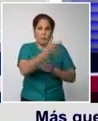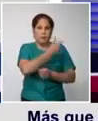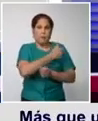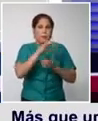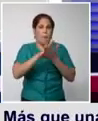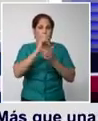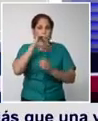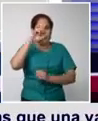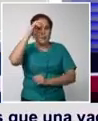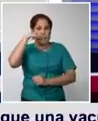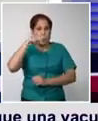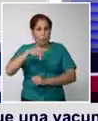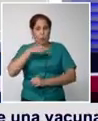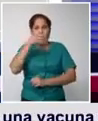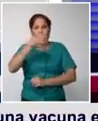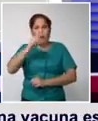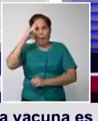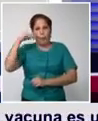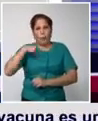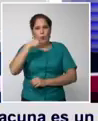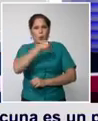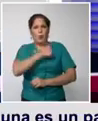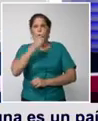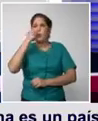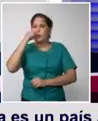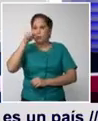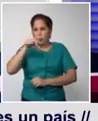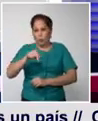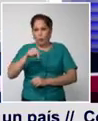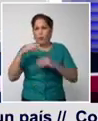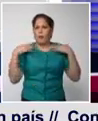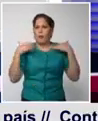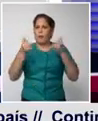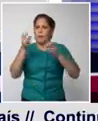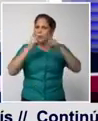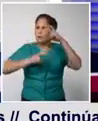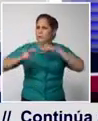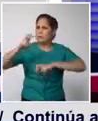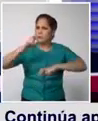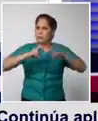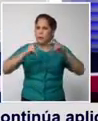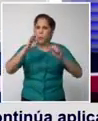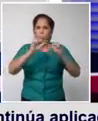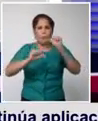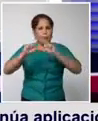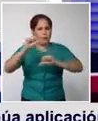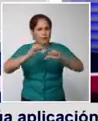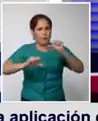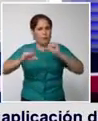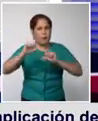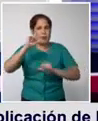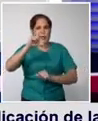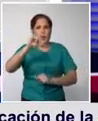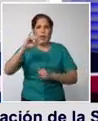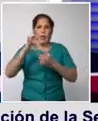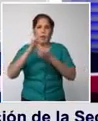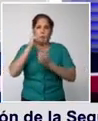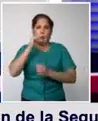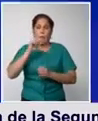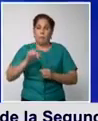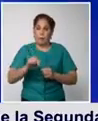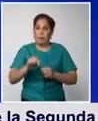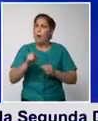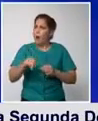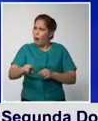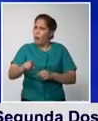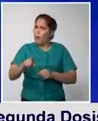estamos conversando con el doctor en ciencias Gerardo Guillén, director de investigaciones biomédicas del Centro de Ingeniería Genética y Biotecnología. Doctor, a esta hora